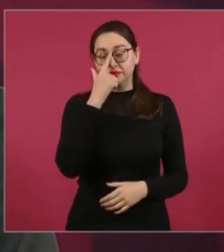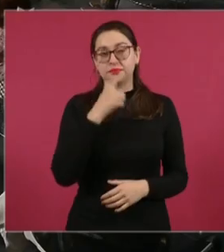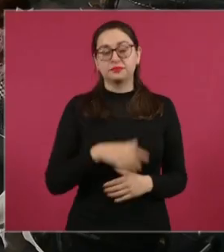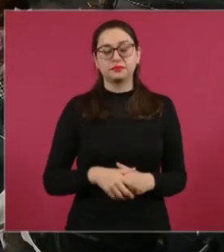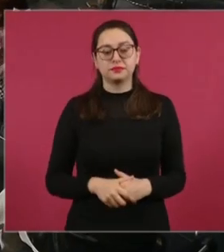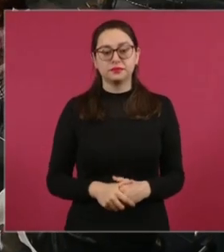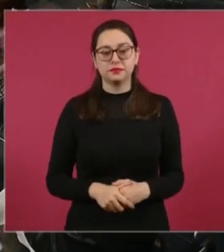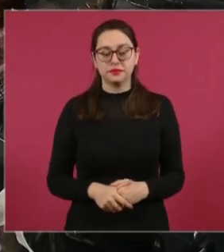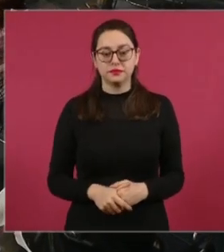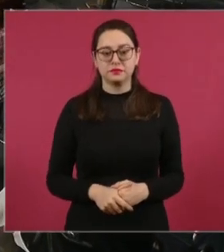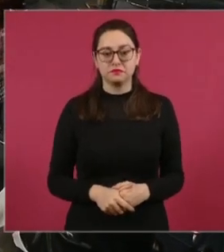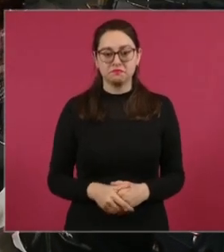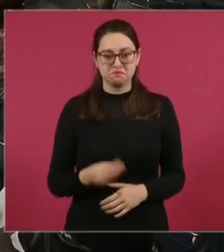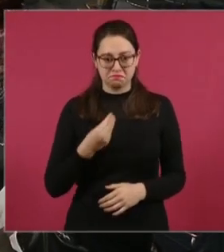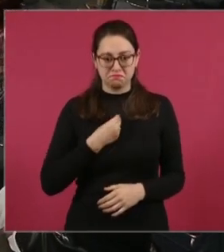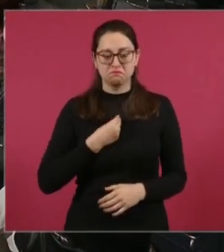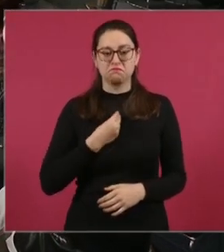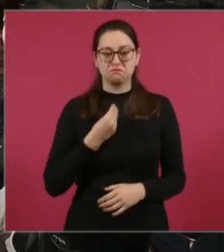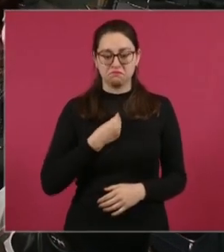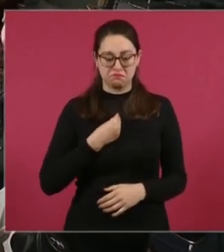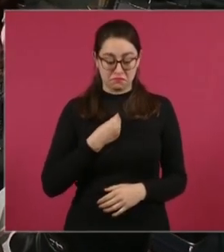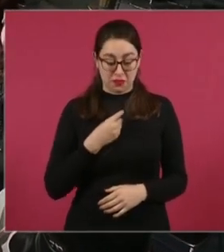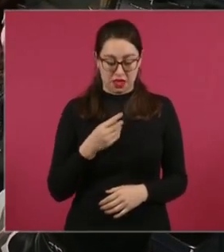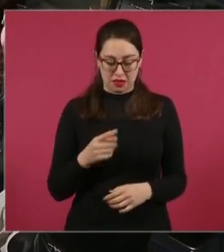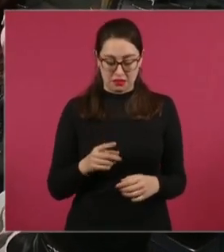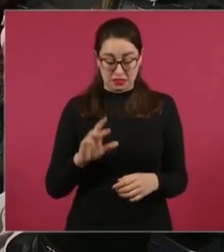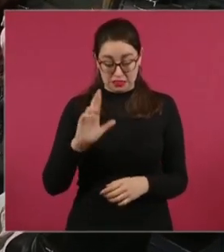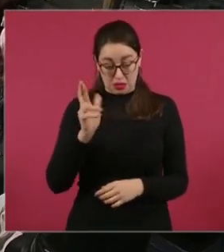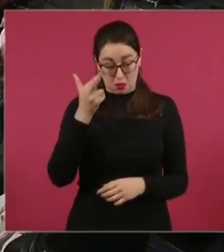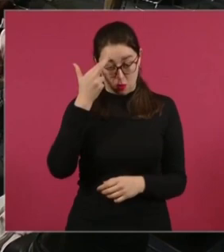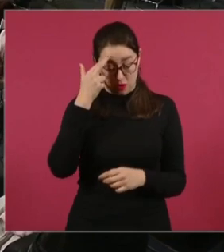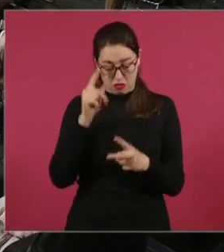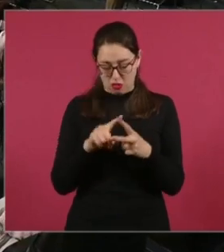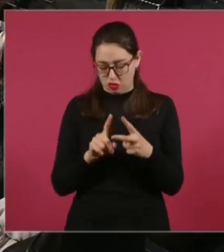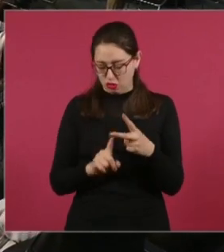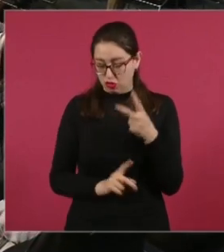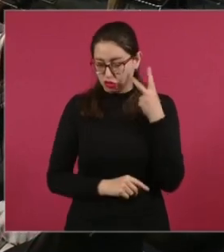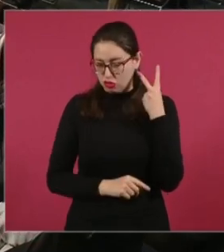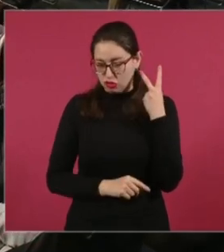me enfrenté dos, entre otras.